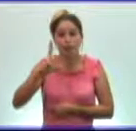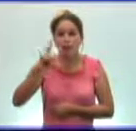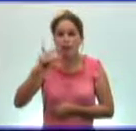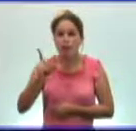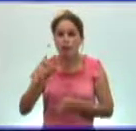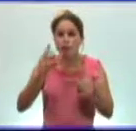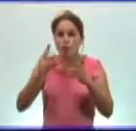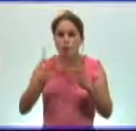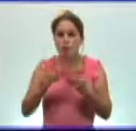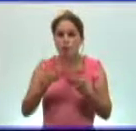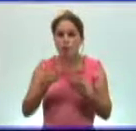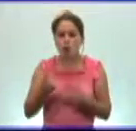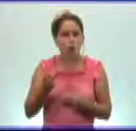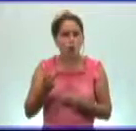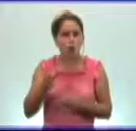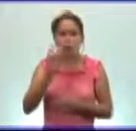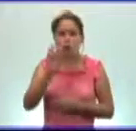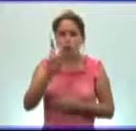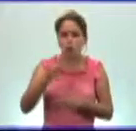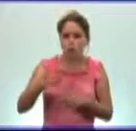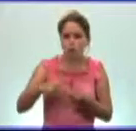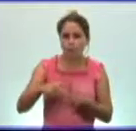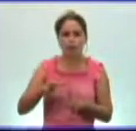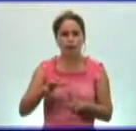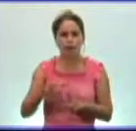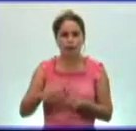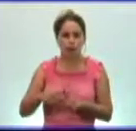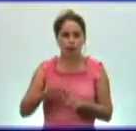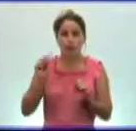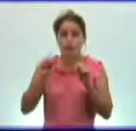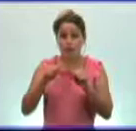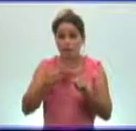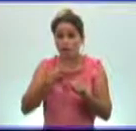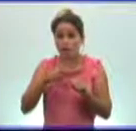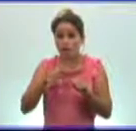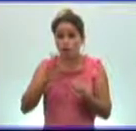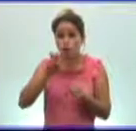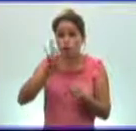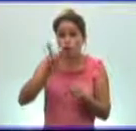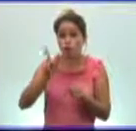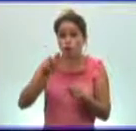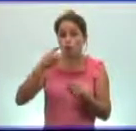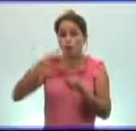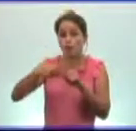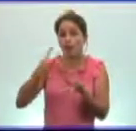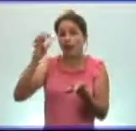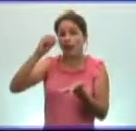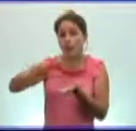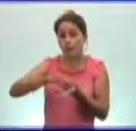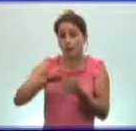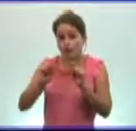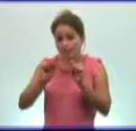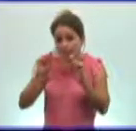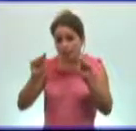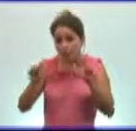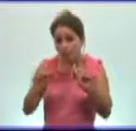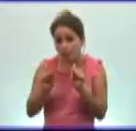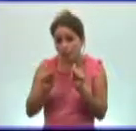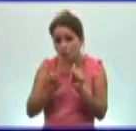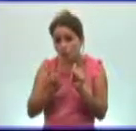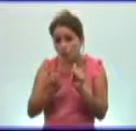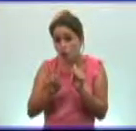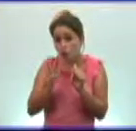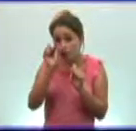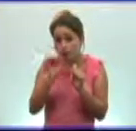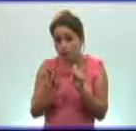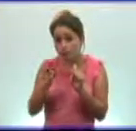más, sería óxido de hierro 2. Y en el caso del óxido, que el número de oxidación de hierro es 3